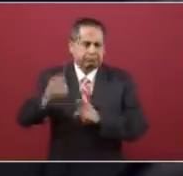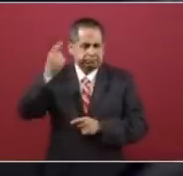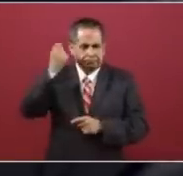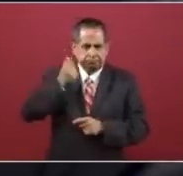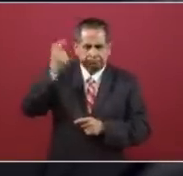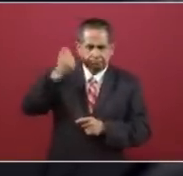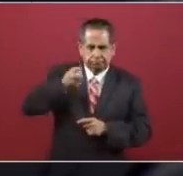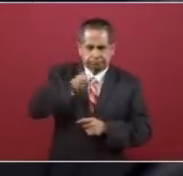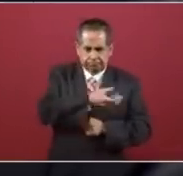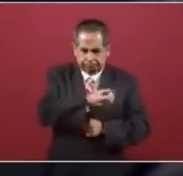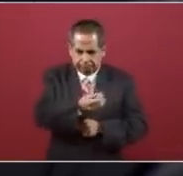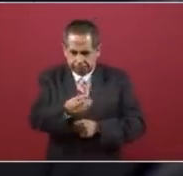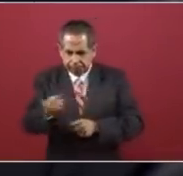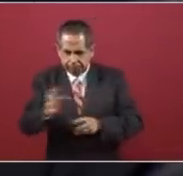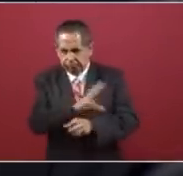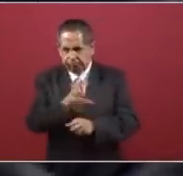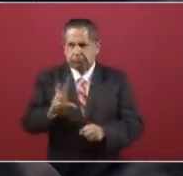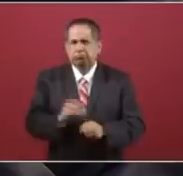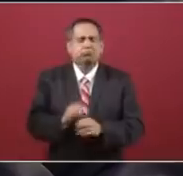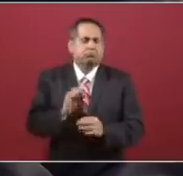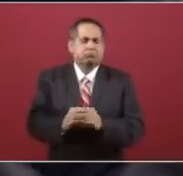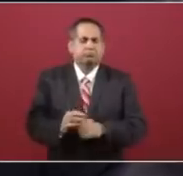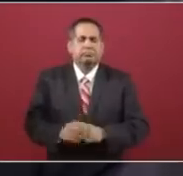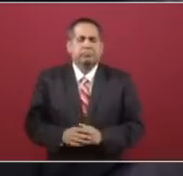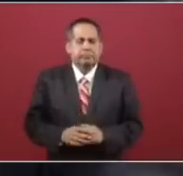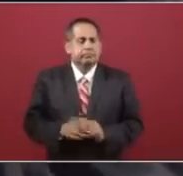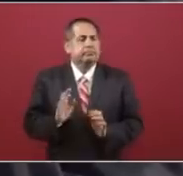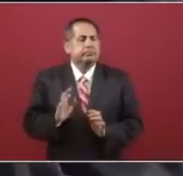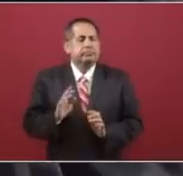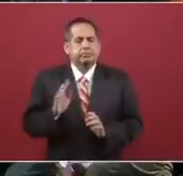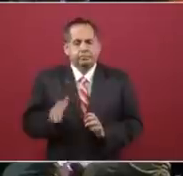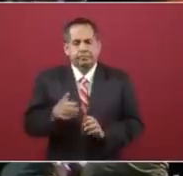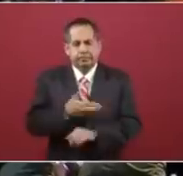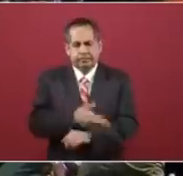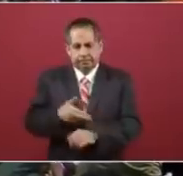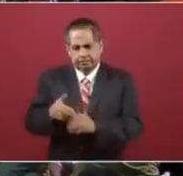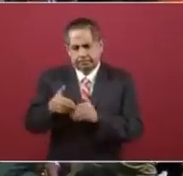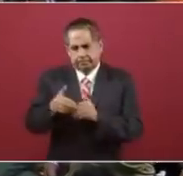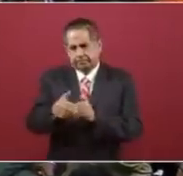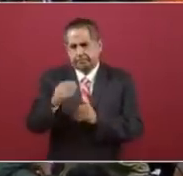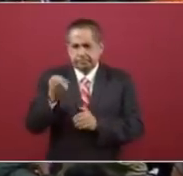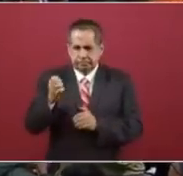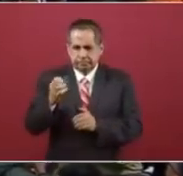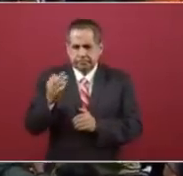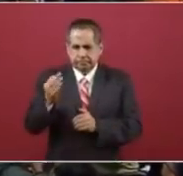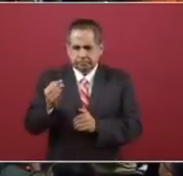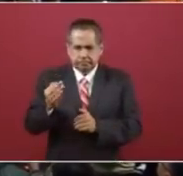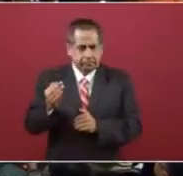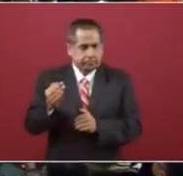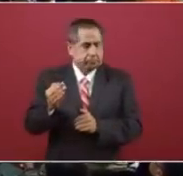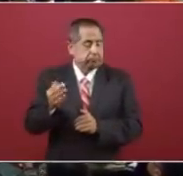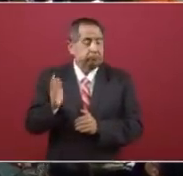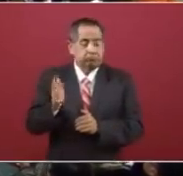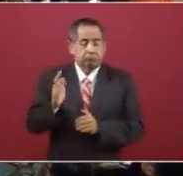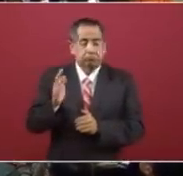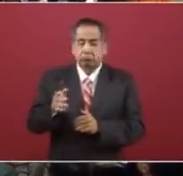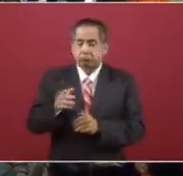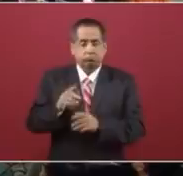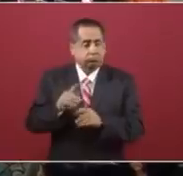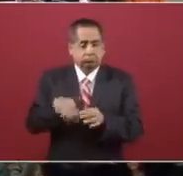sus apoyos. Sí. Pero ya eh enero y febrero